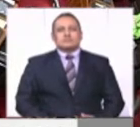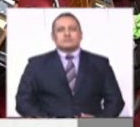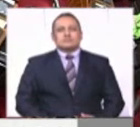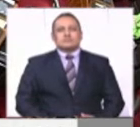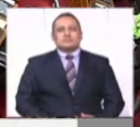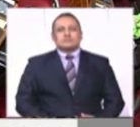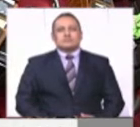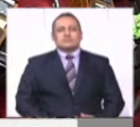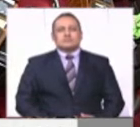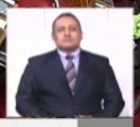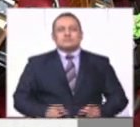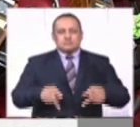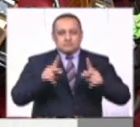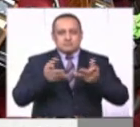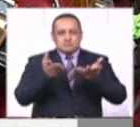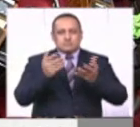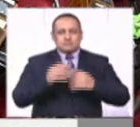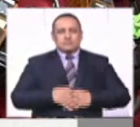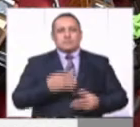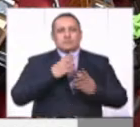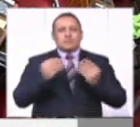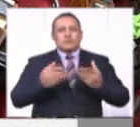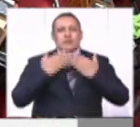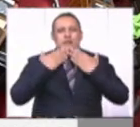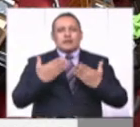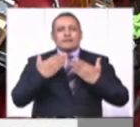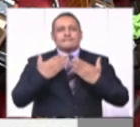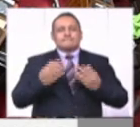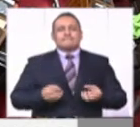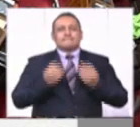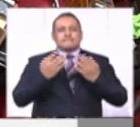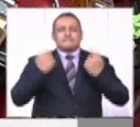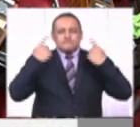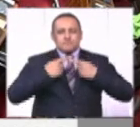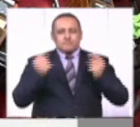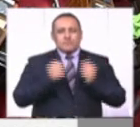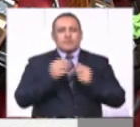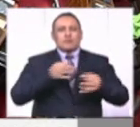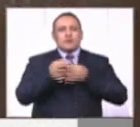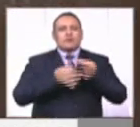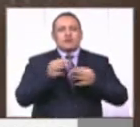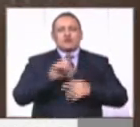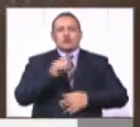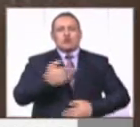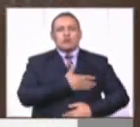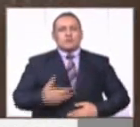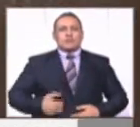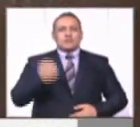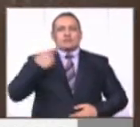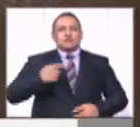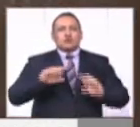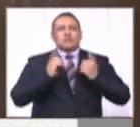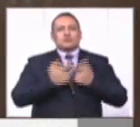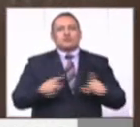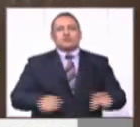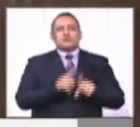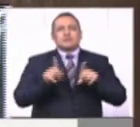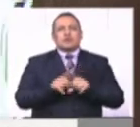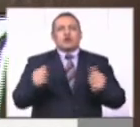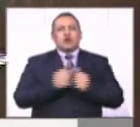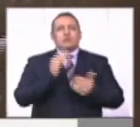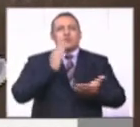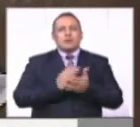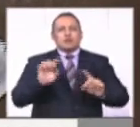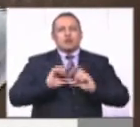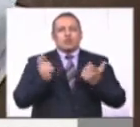favor autorizado Gracias presidente presidente en este momento me voy a dirigir no como presidentea de la subcomisión ni tampoco como parte